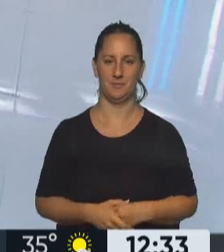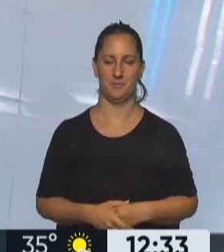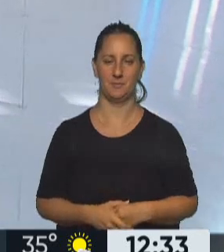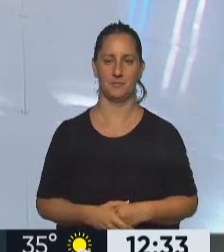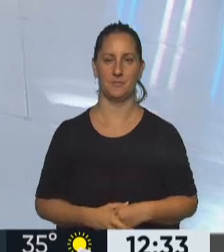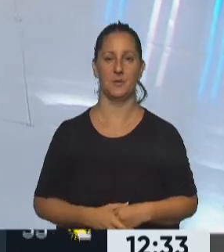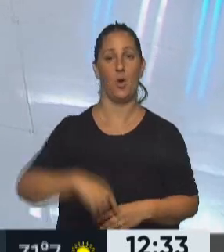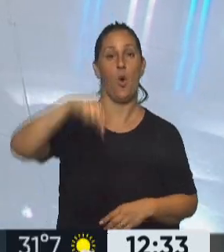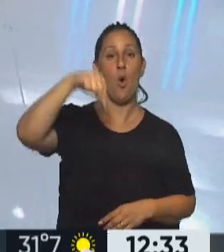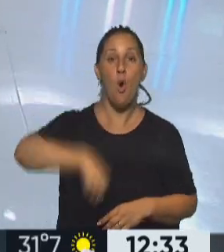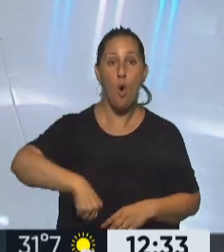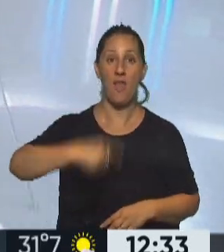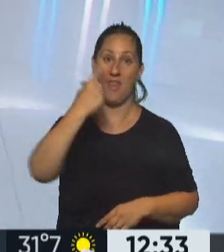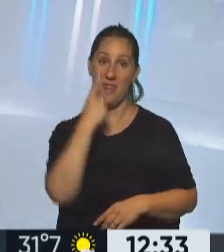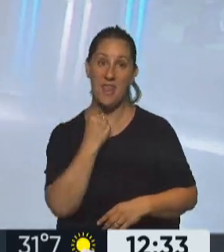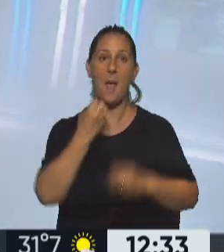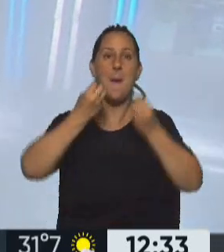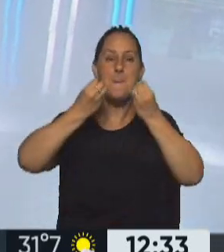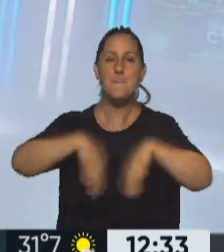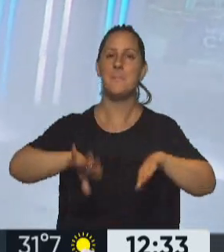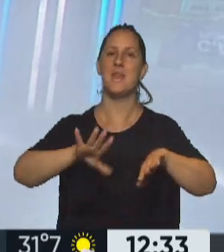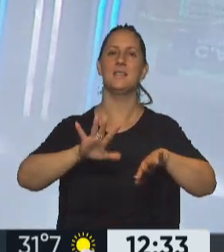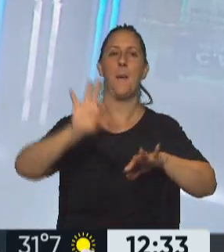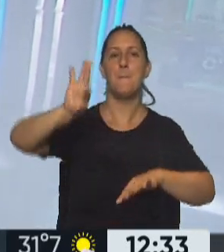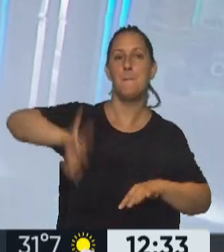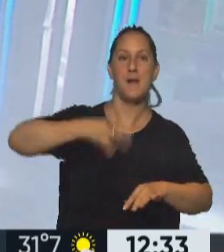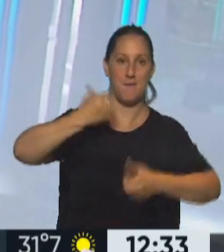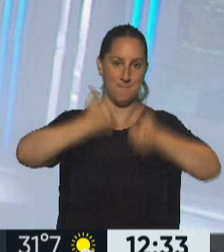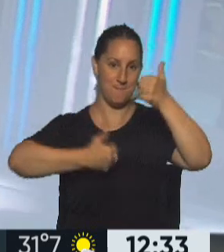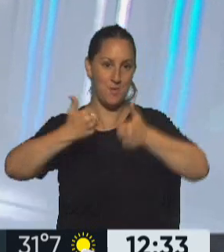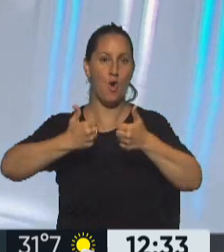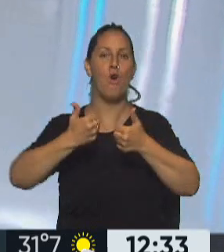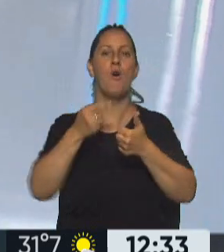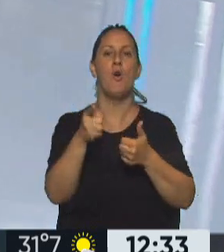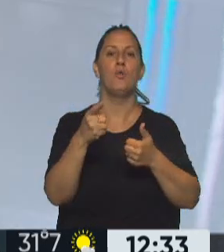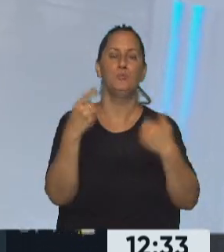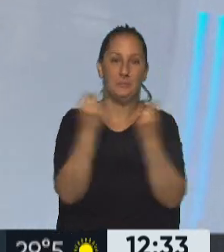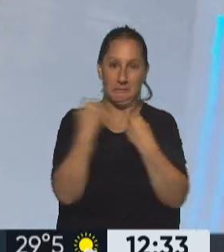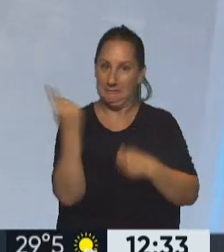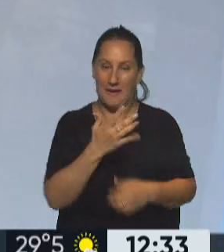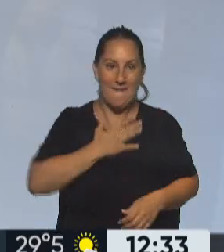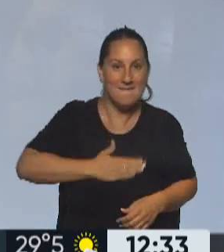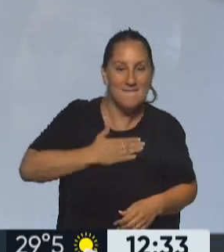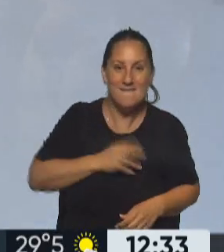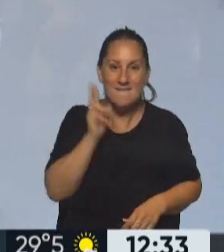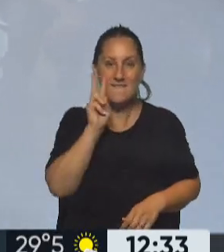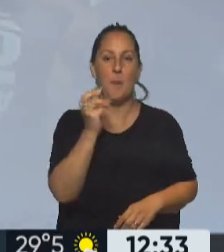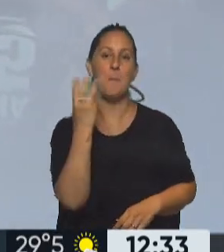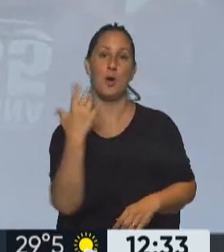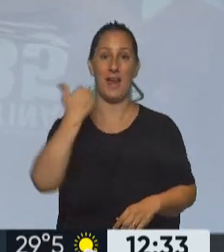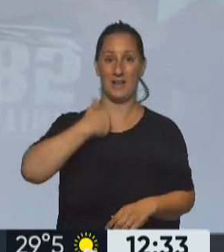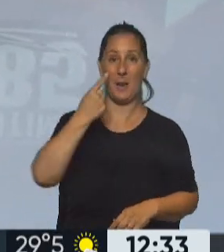Y es hoy. Hoy es el día en que se abre la temporada de premios y lo hacemos nada más y nada menos que con mucho entusiasmo. ¿Por qué? Porque